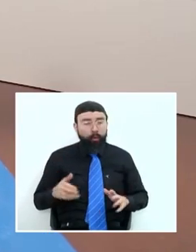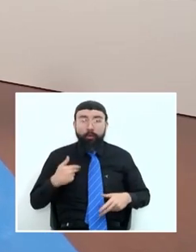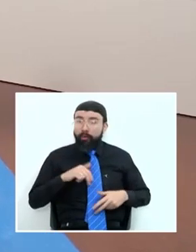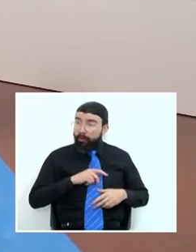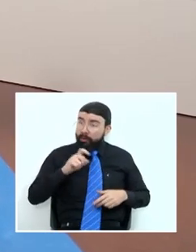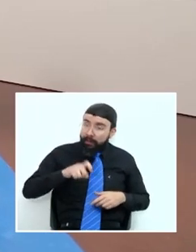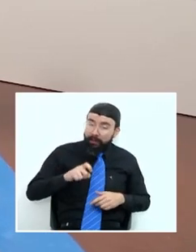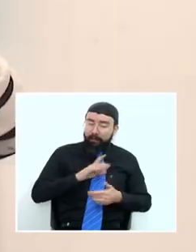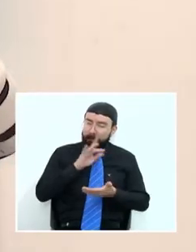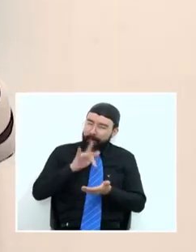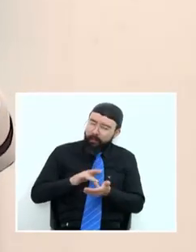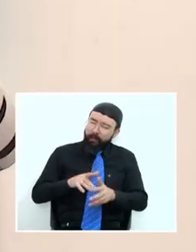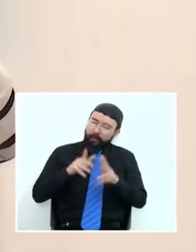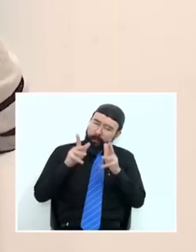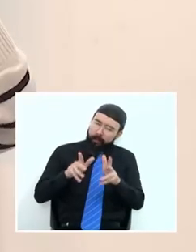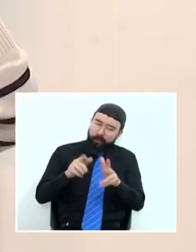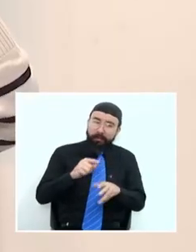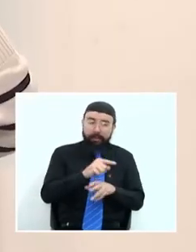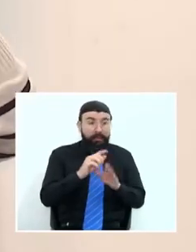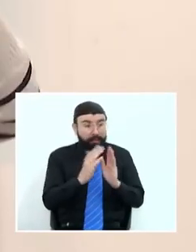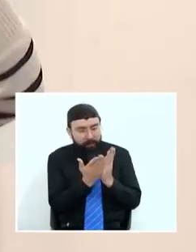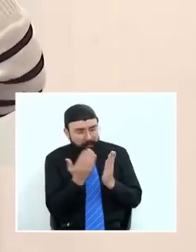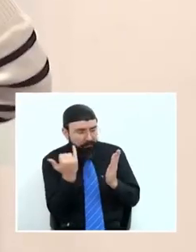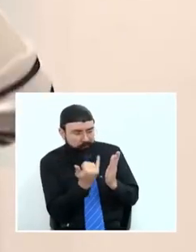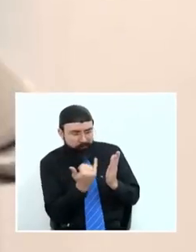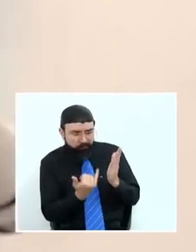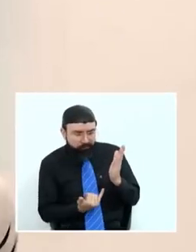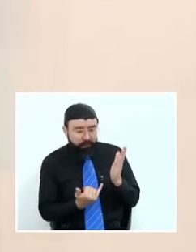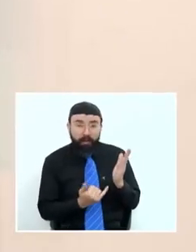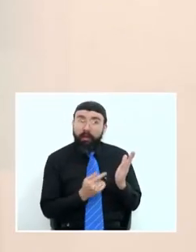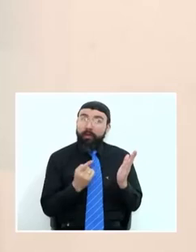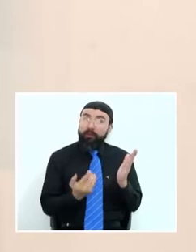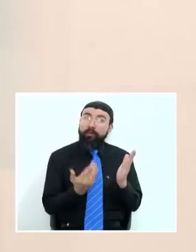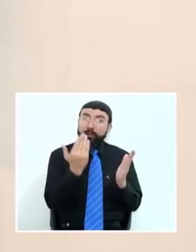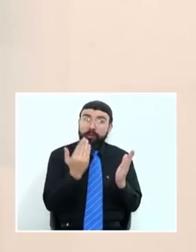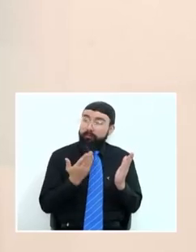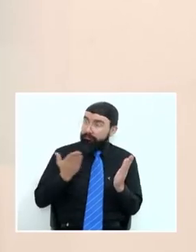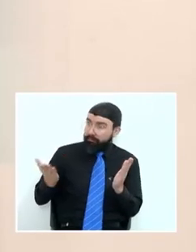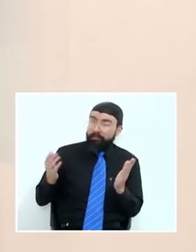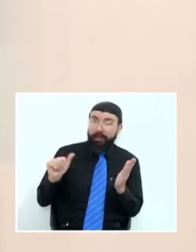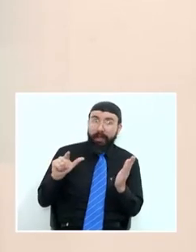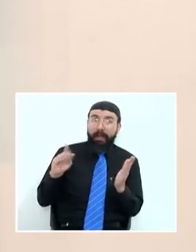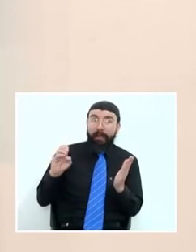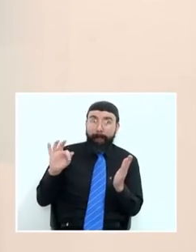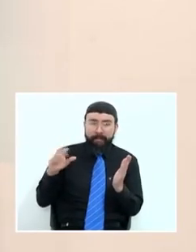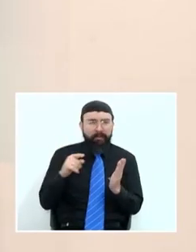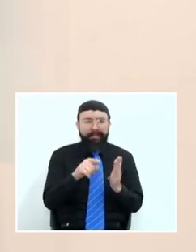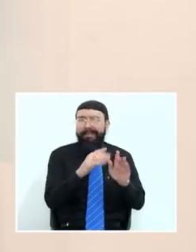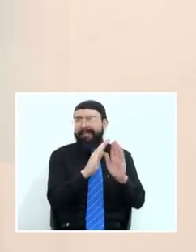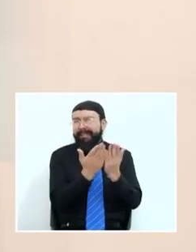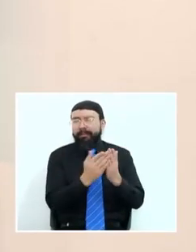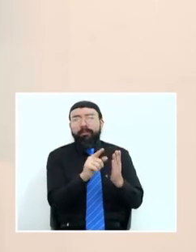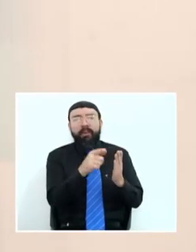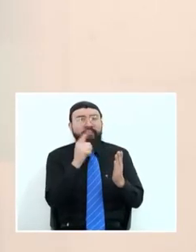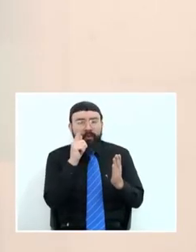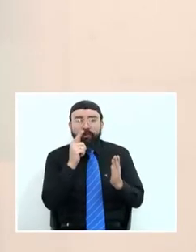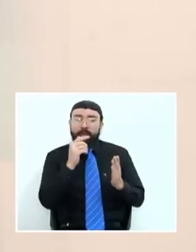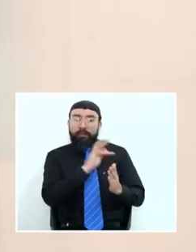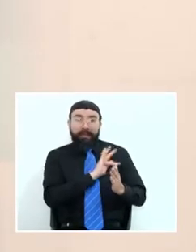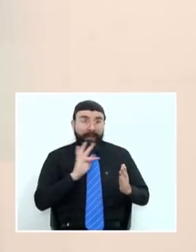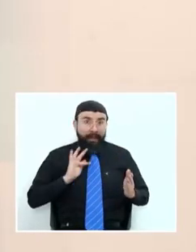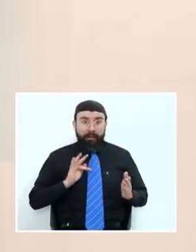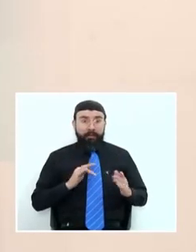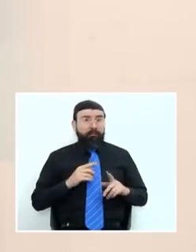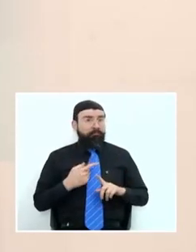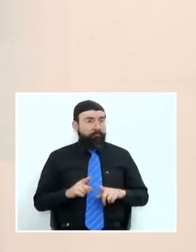a retomar en nuestros libros de academia los libros de Albert Ronald Morales, tantos libros de frutoterapia. Estos libros, cómo